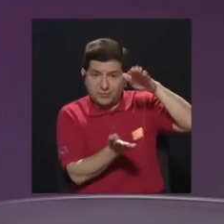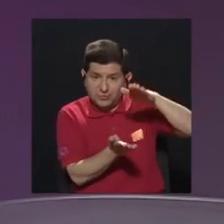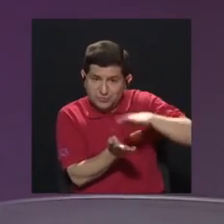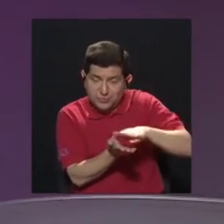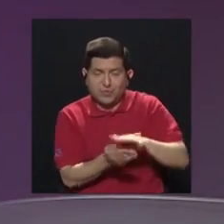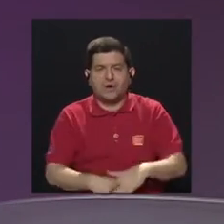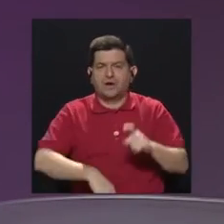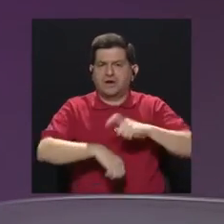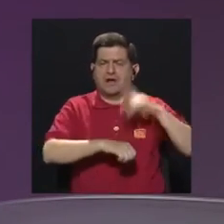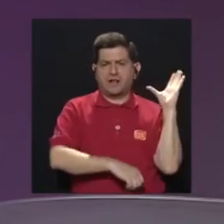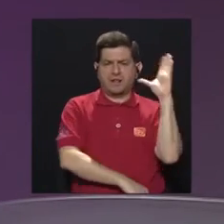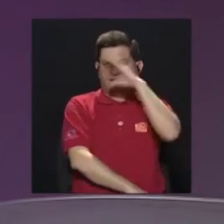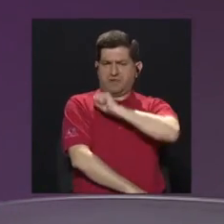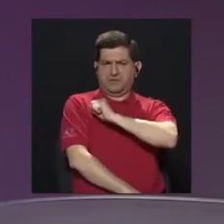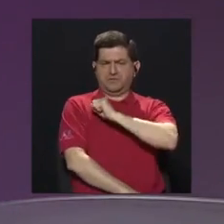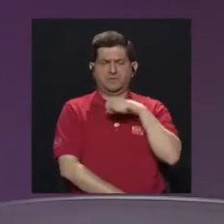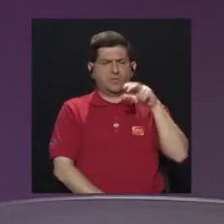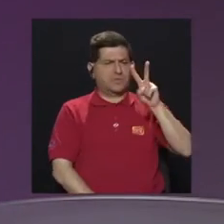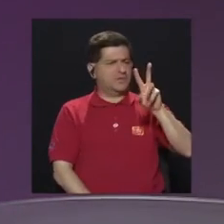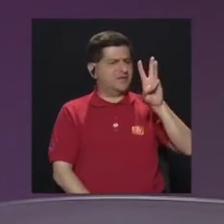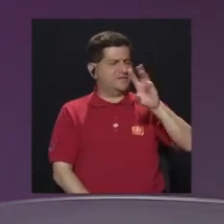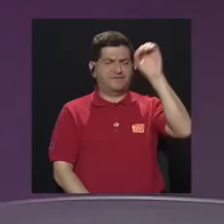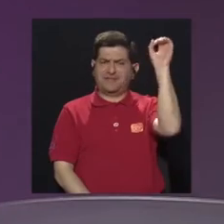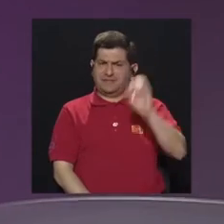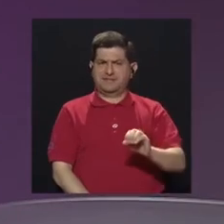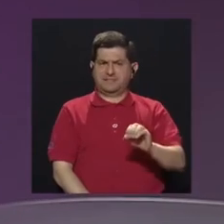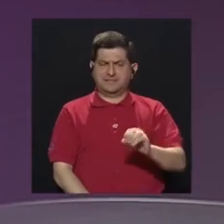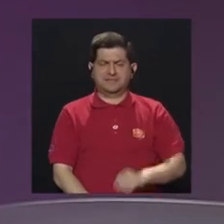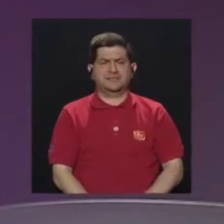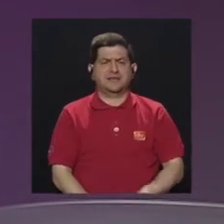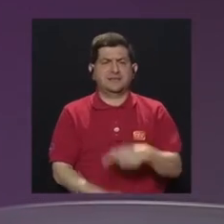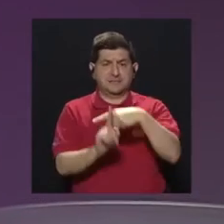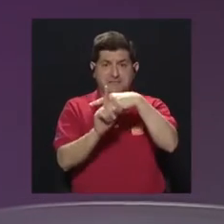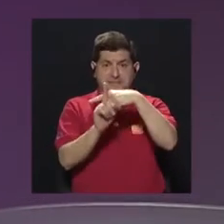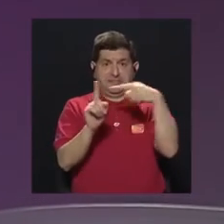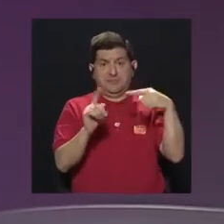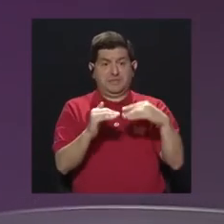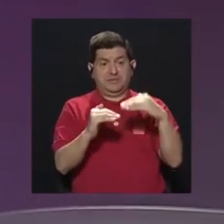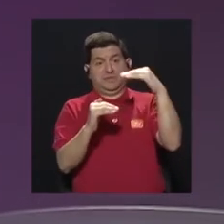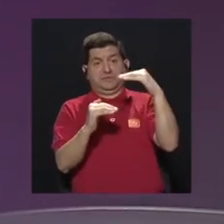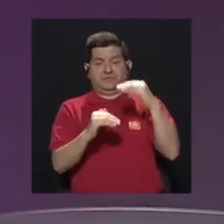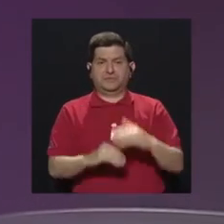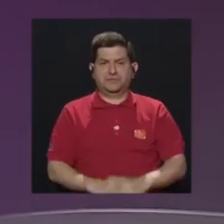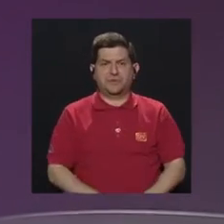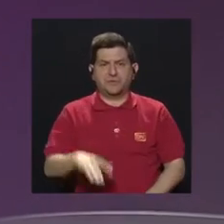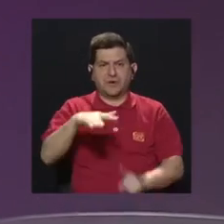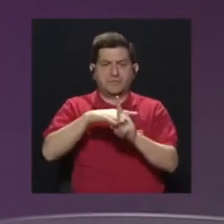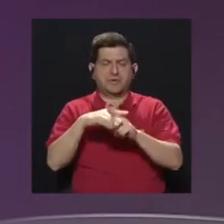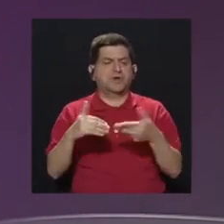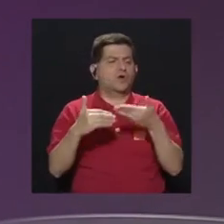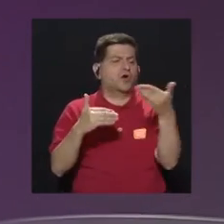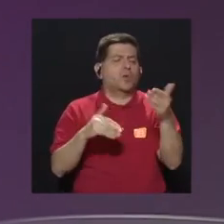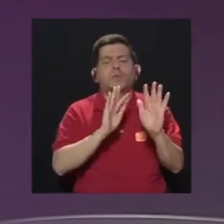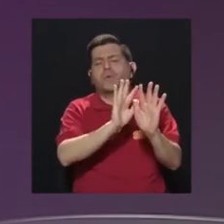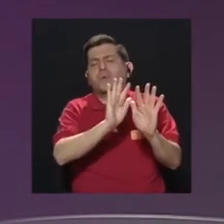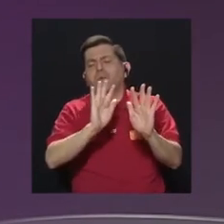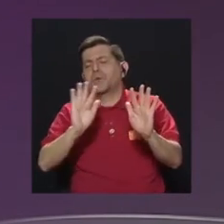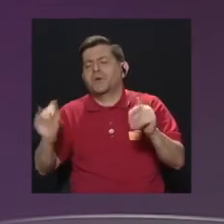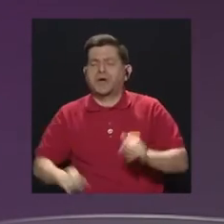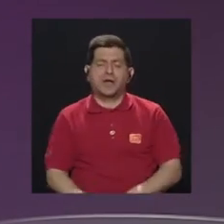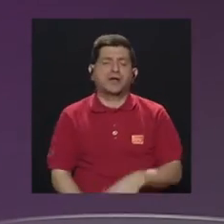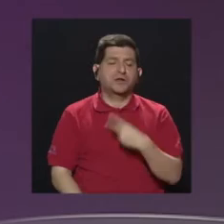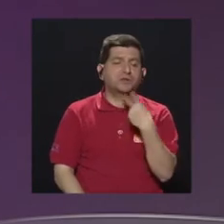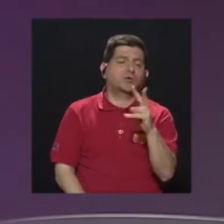cuando nos damos cuenta que desde 26% más de la mitad aparecemos como objetos decorativos como